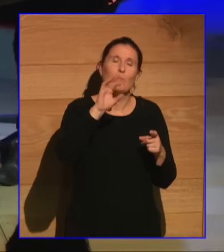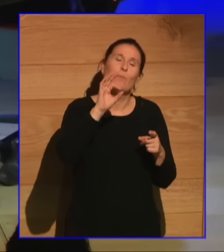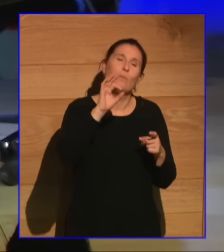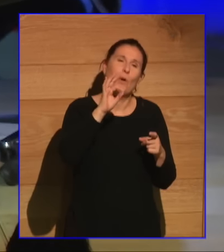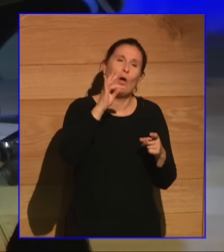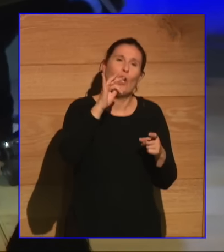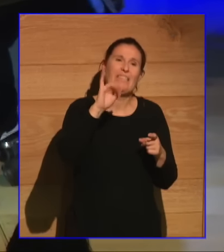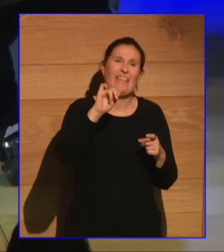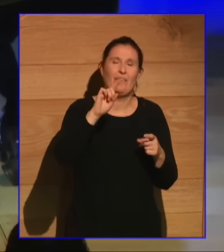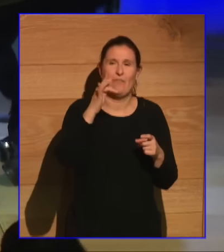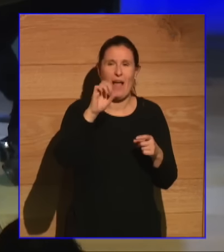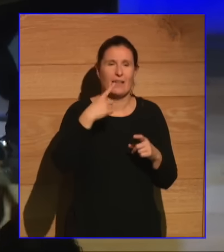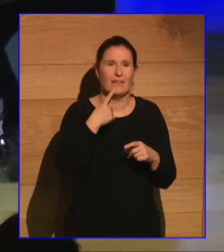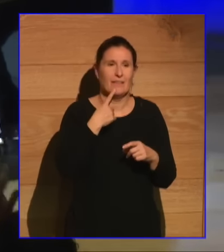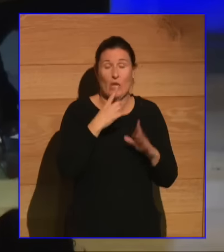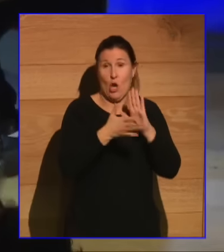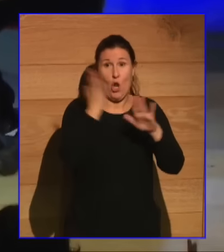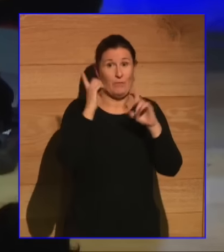Justice. ¡Nos vamos, señores!